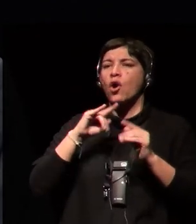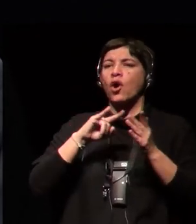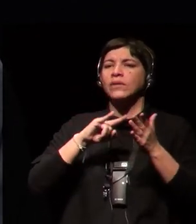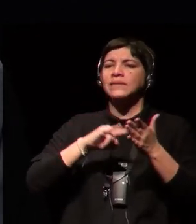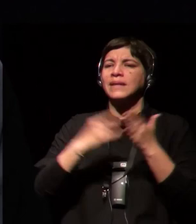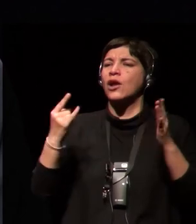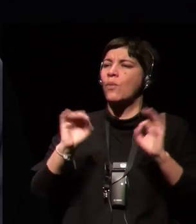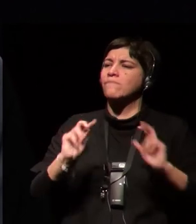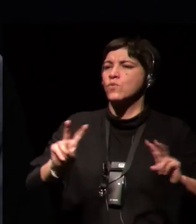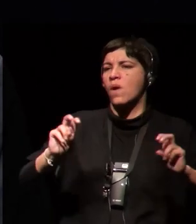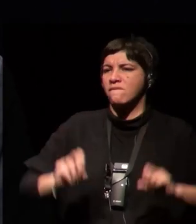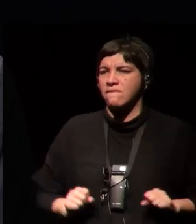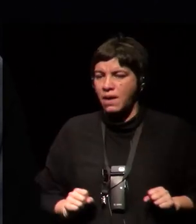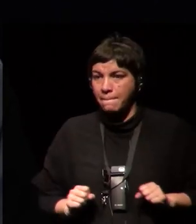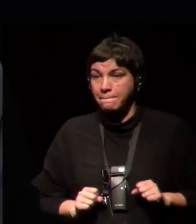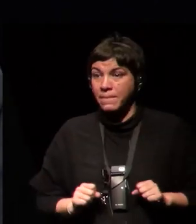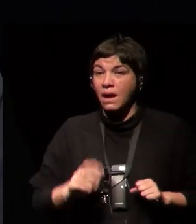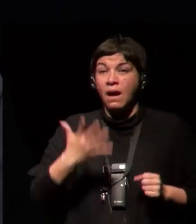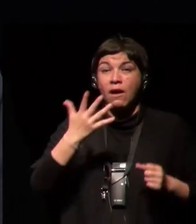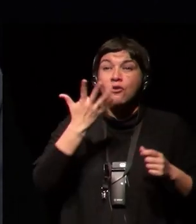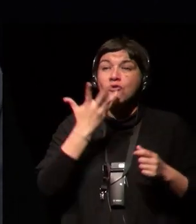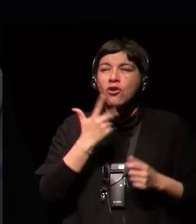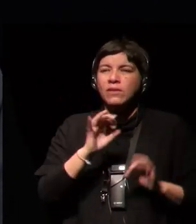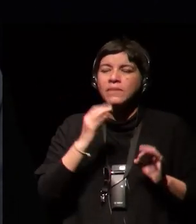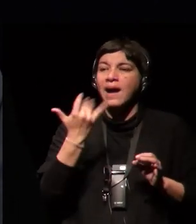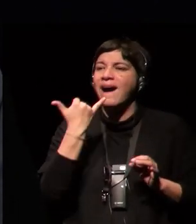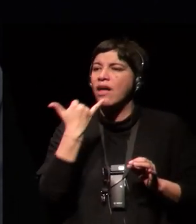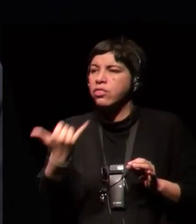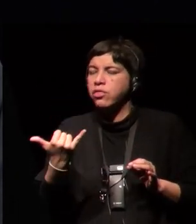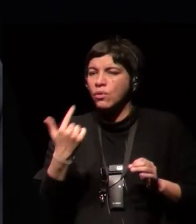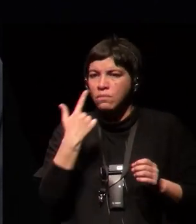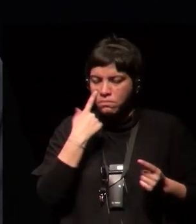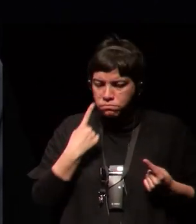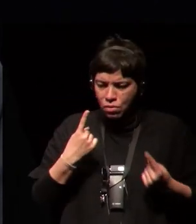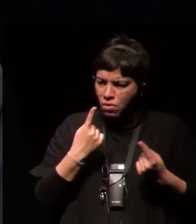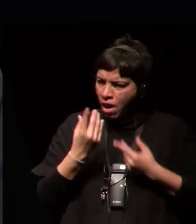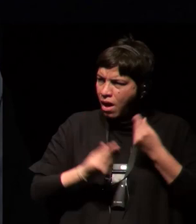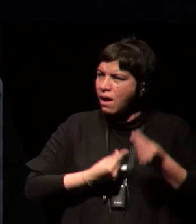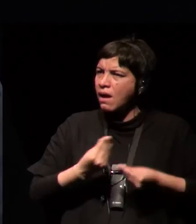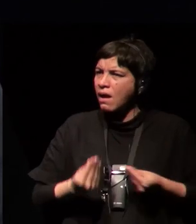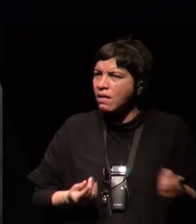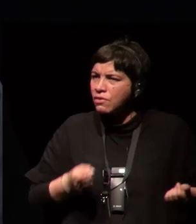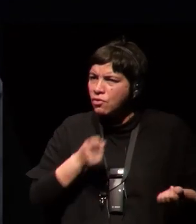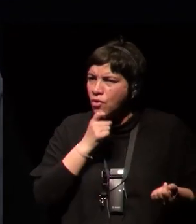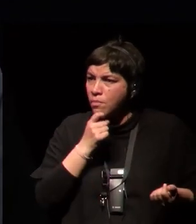color azul, como se hacía el azul por primera vez, porque no eran capaces en aquel entonces de